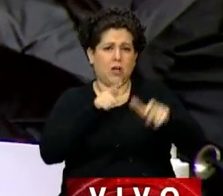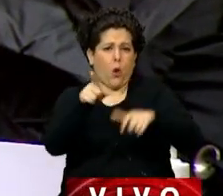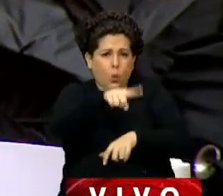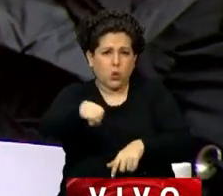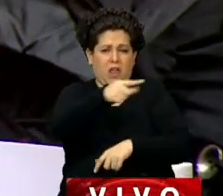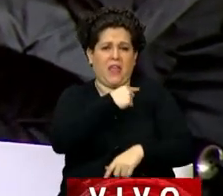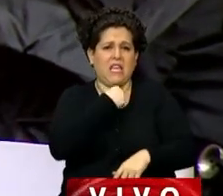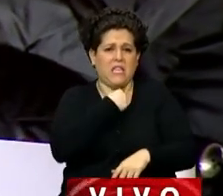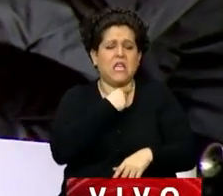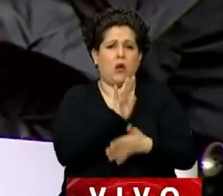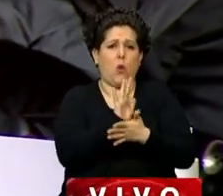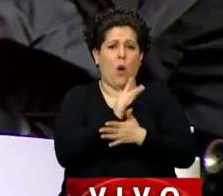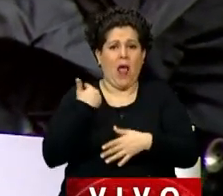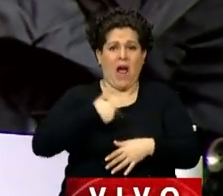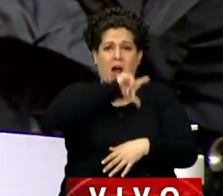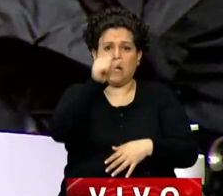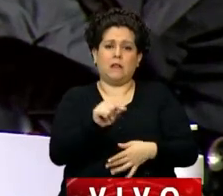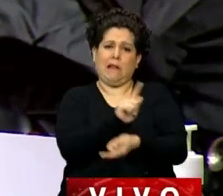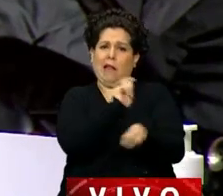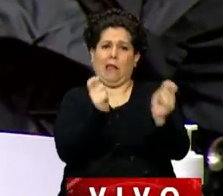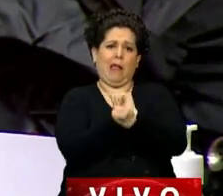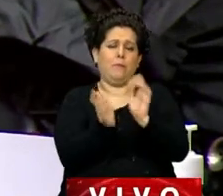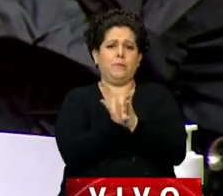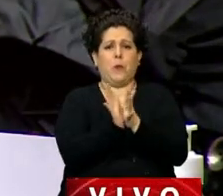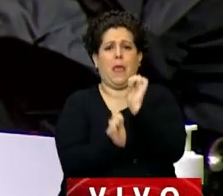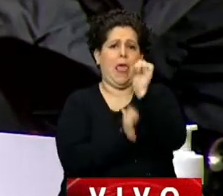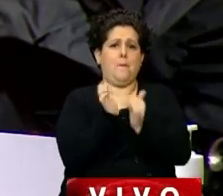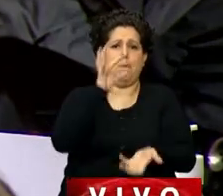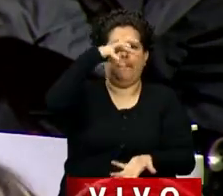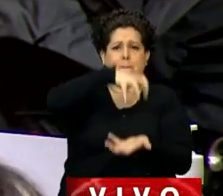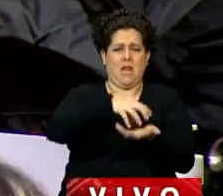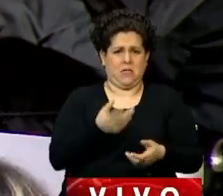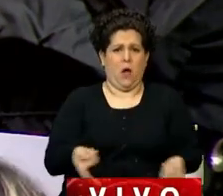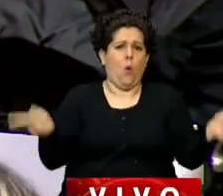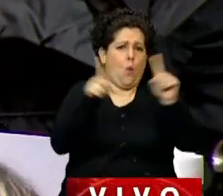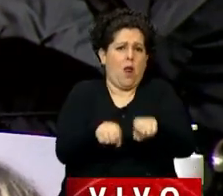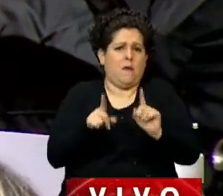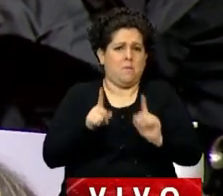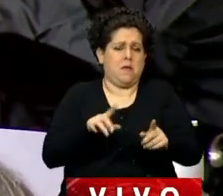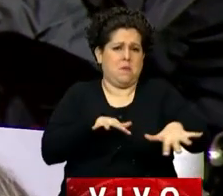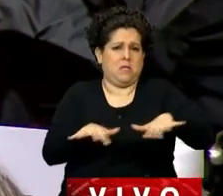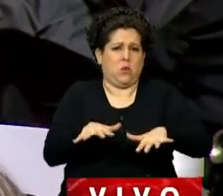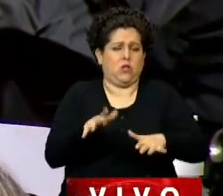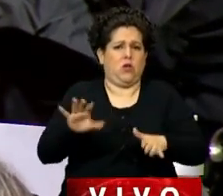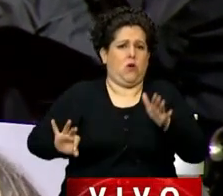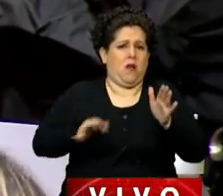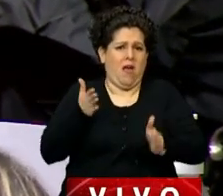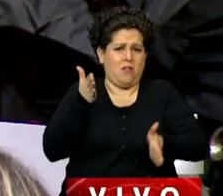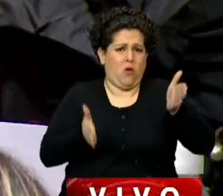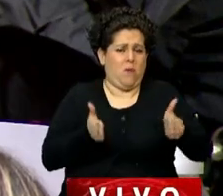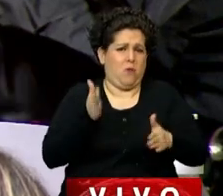en una gran empresa neoliberal, reviviendo el menemismo, y hundieron la Argentina.